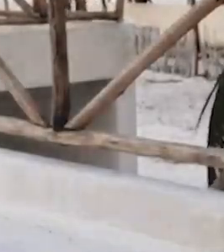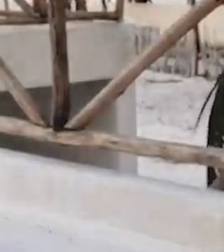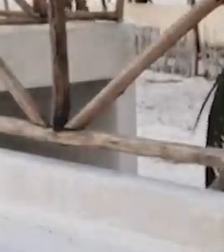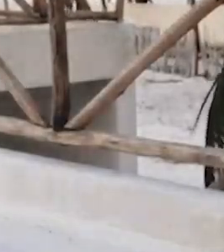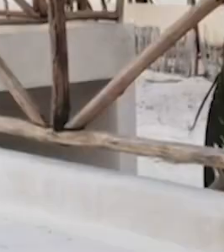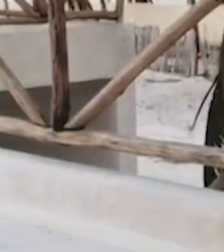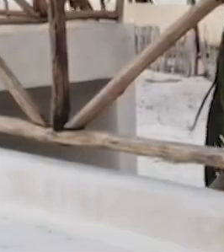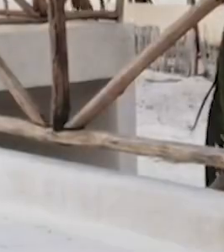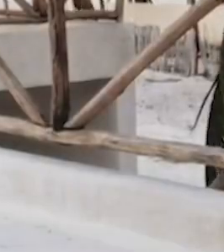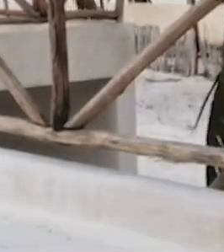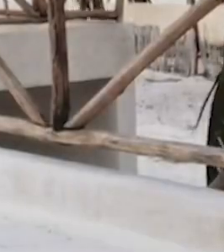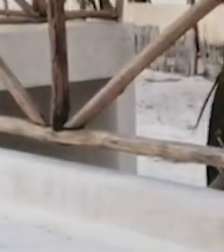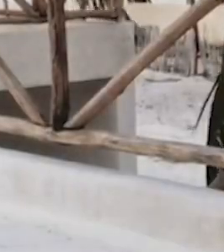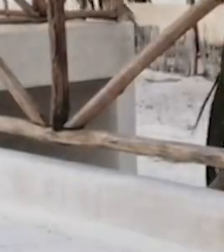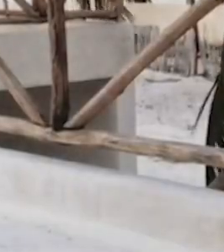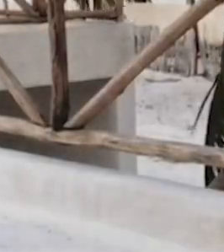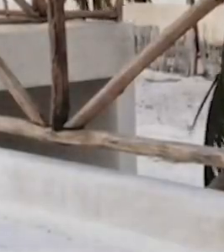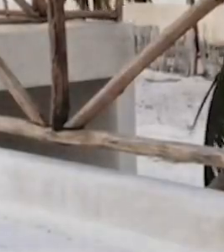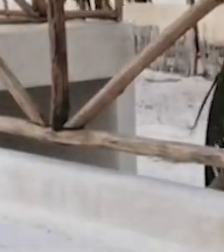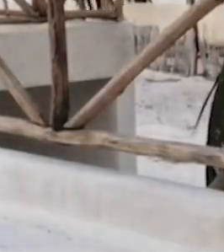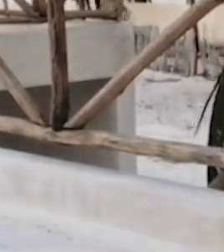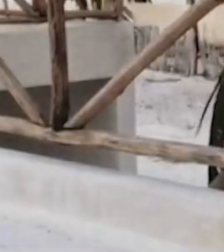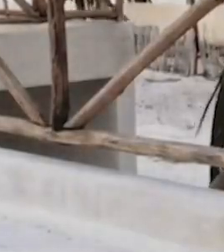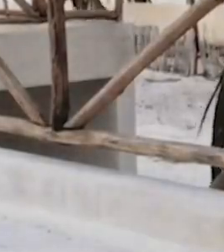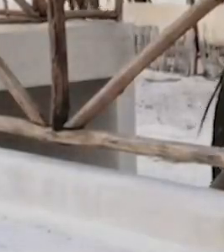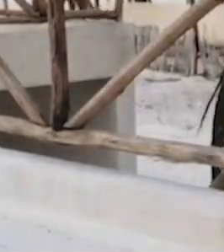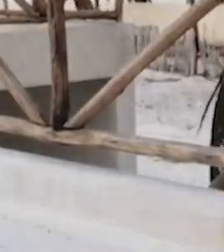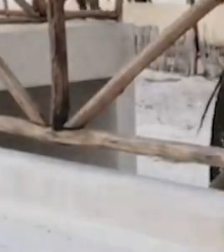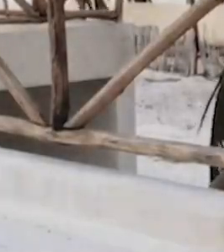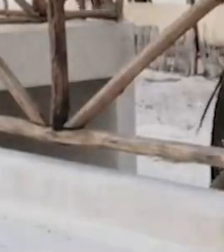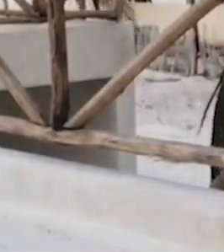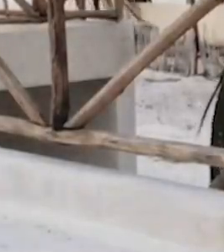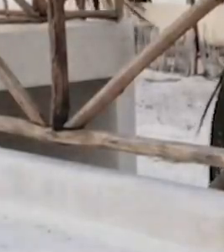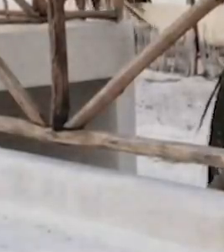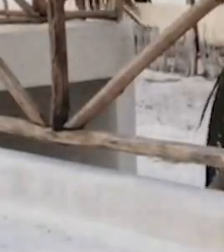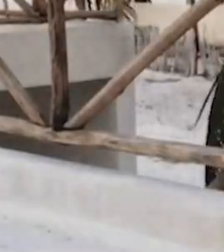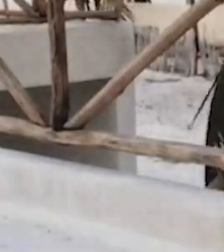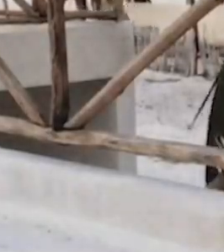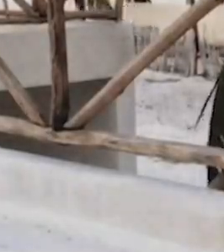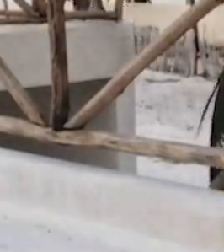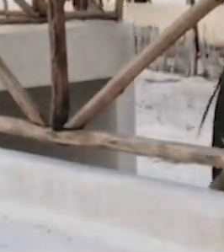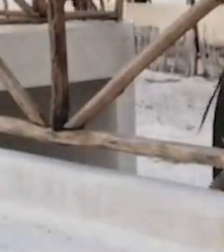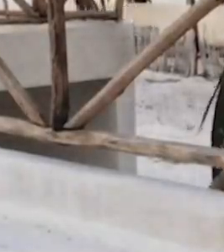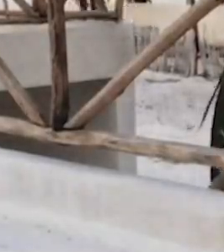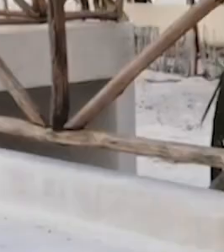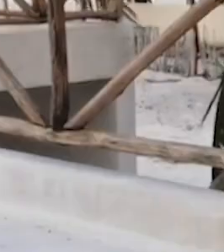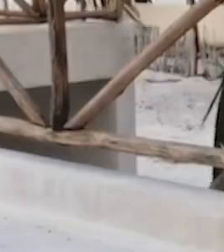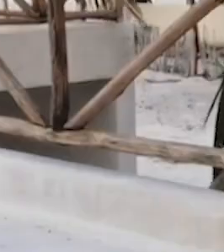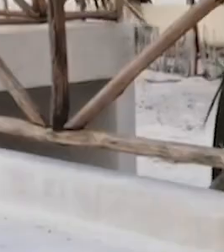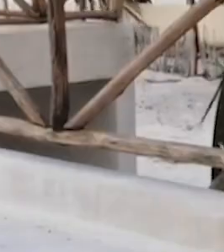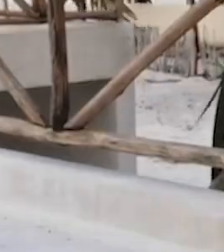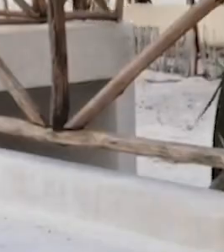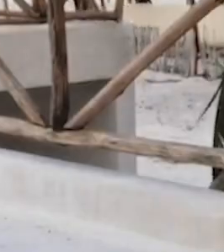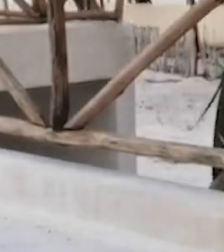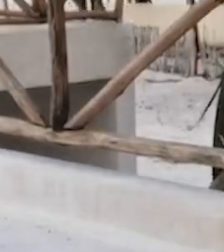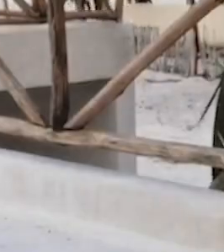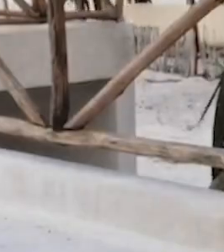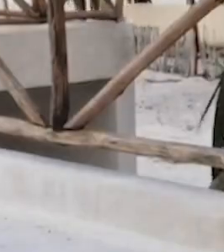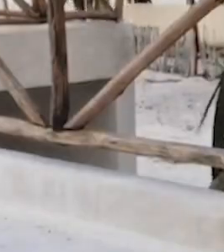Descansamos. Tercer ejercicio. van a hacer